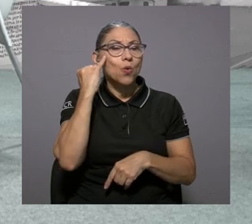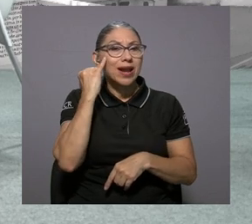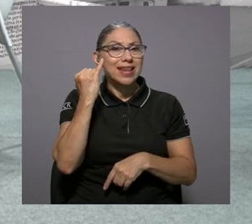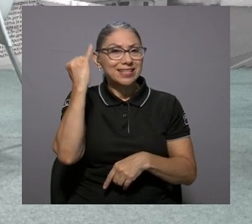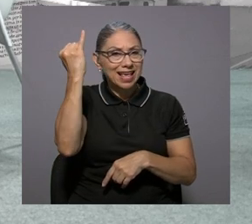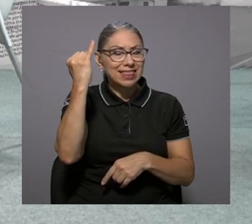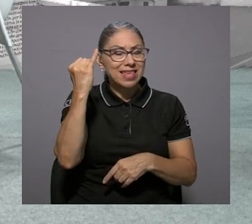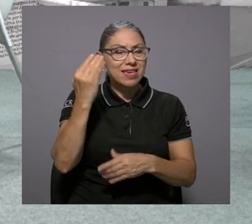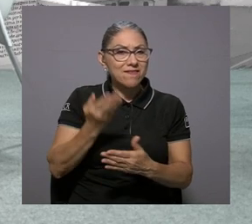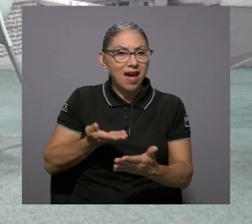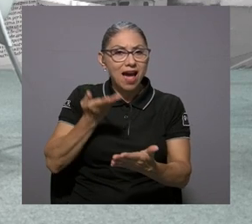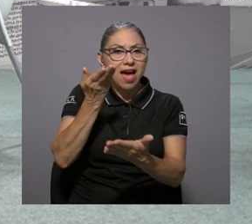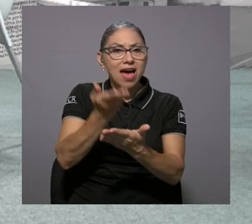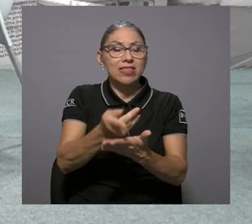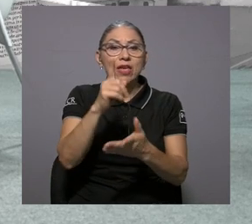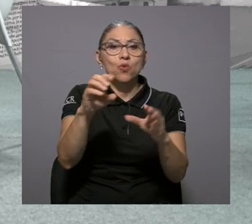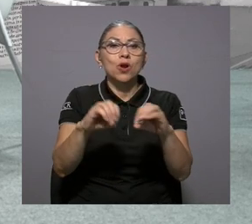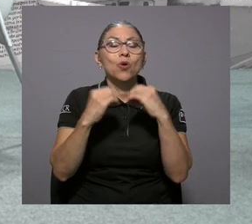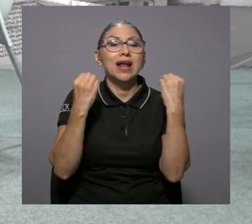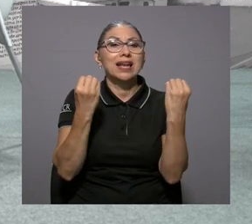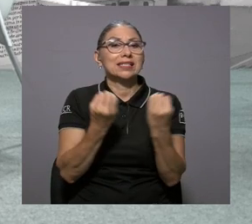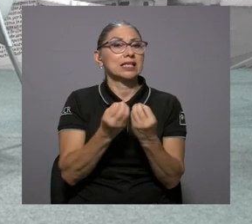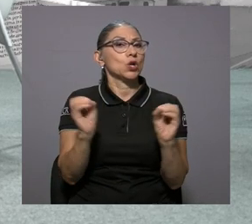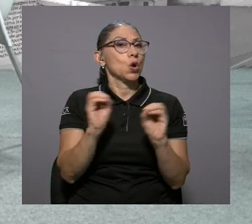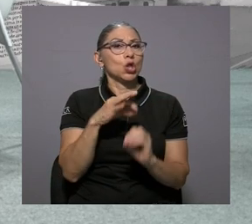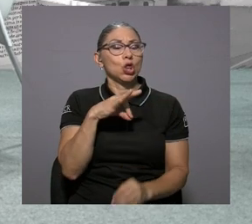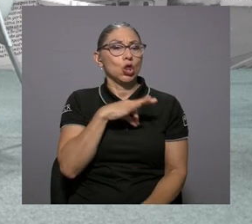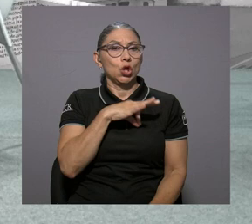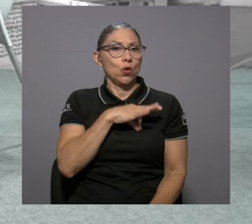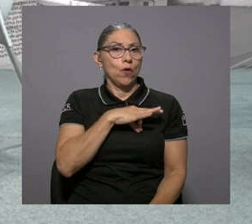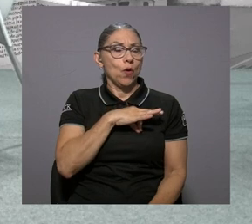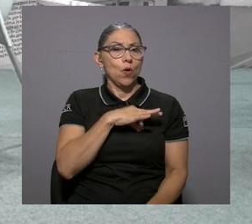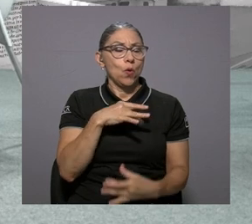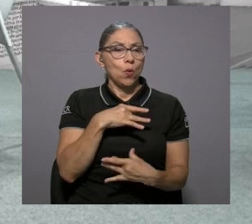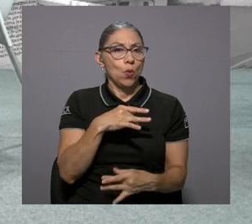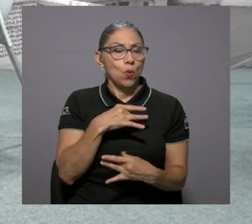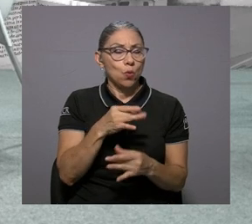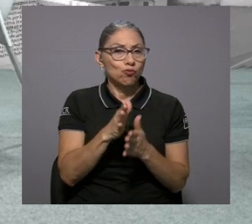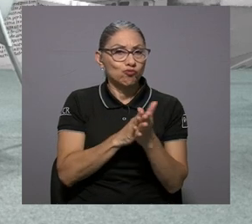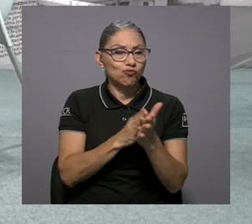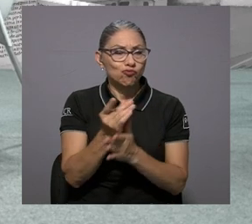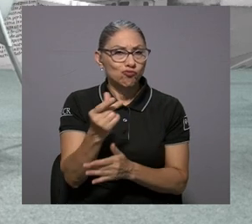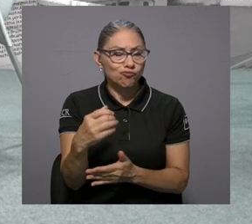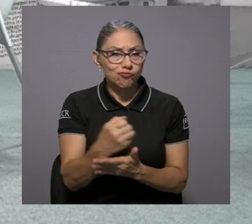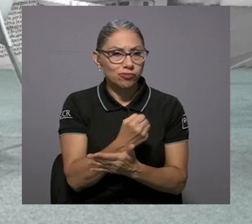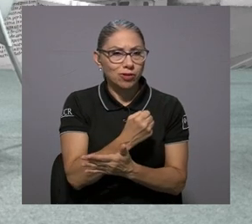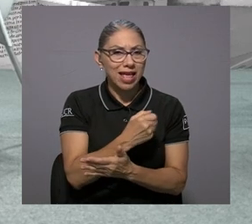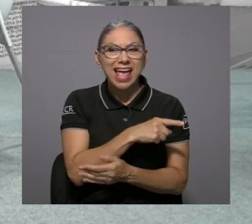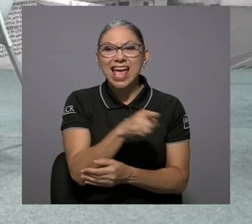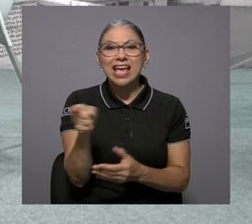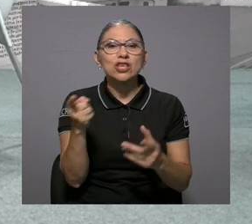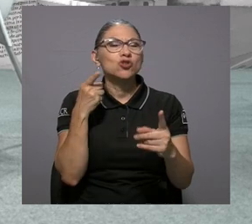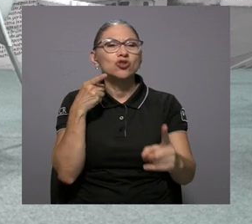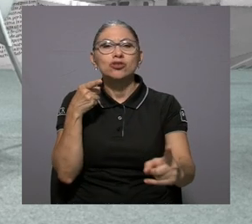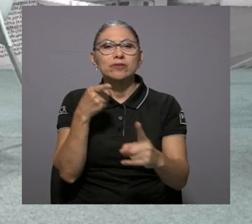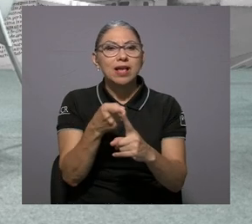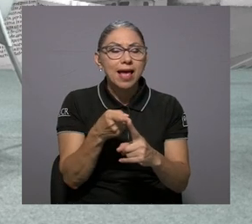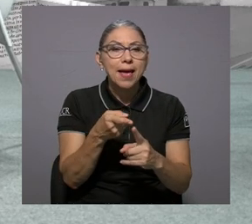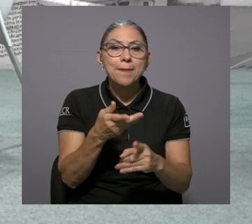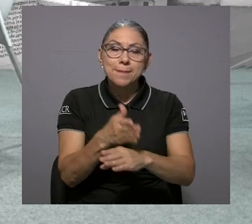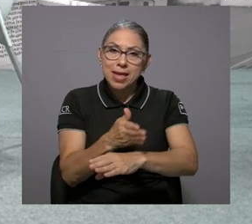de una organización sin fines de lucro buscando cómo mejorar el reciclaje. Ese es un